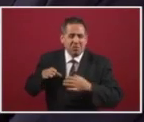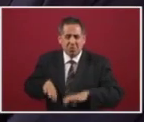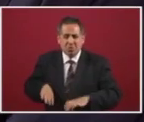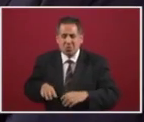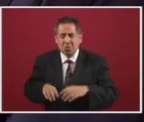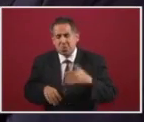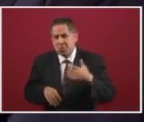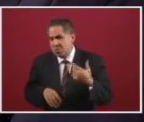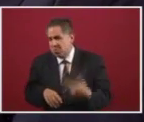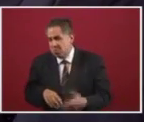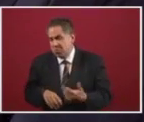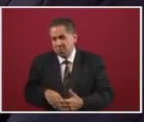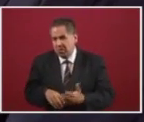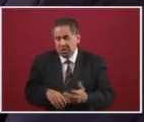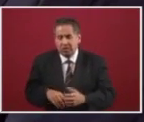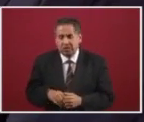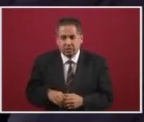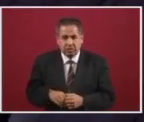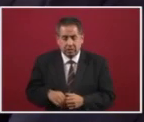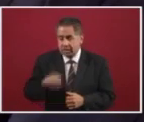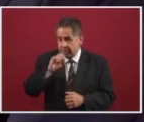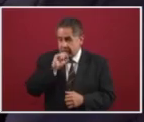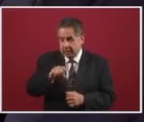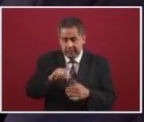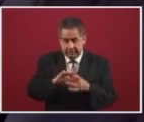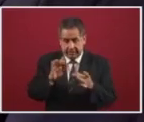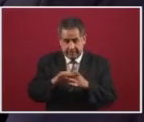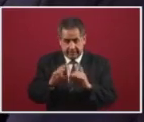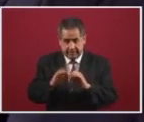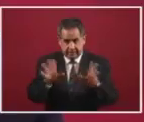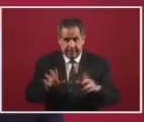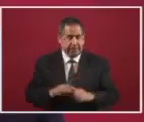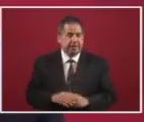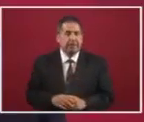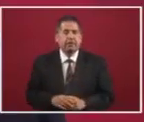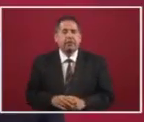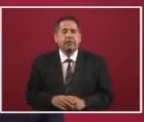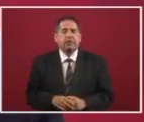Lo otro es que hablamos y que